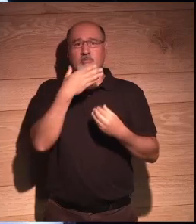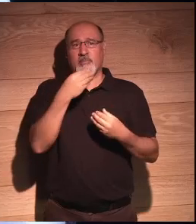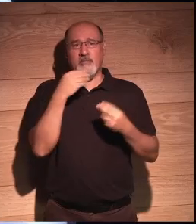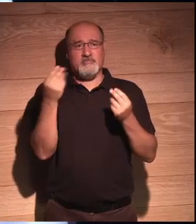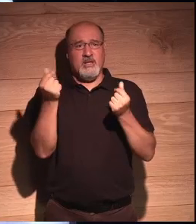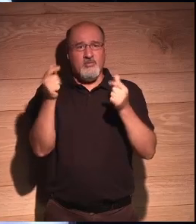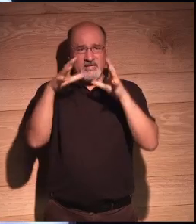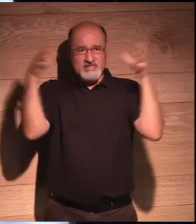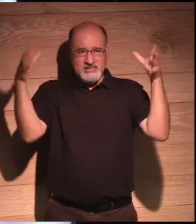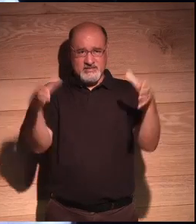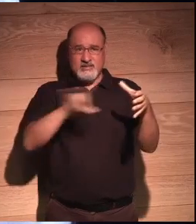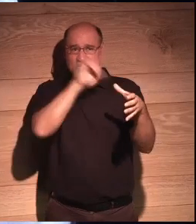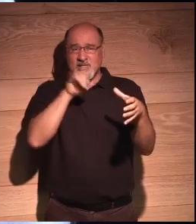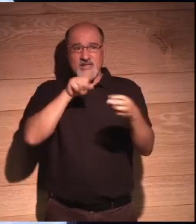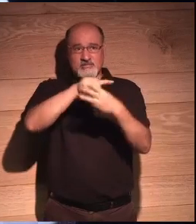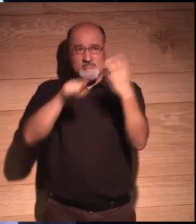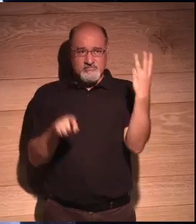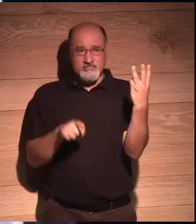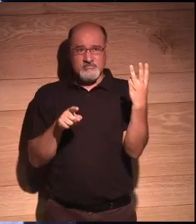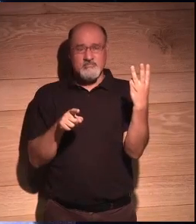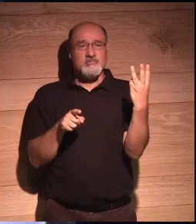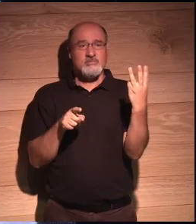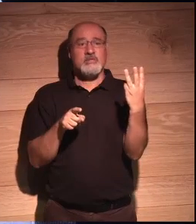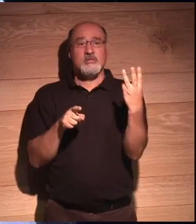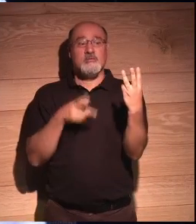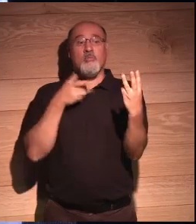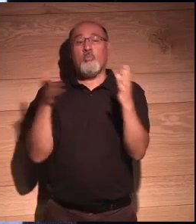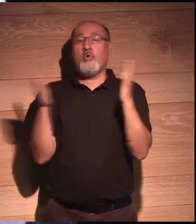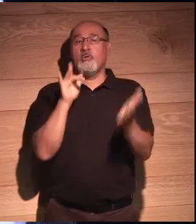de Fresnedillas, que fue, como él bien ha dicho, en el momento en que